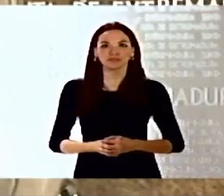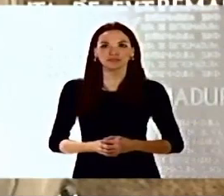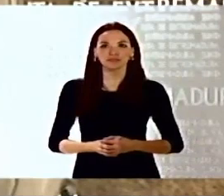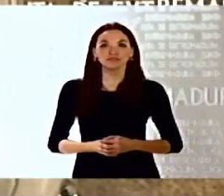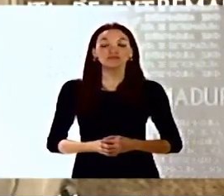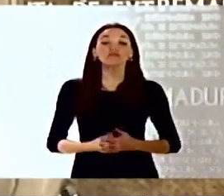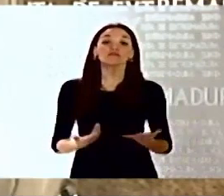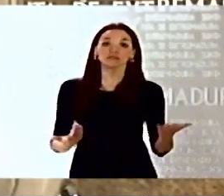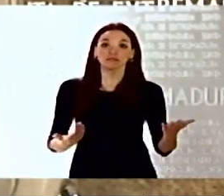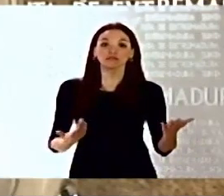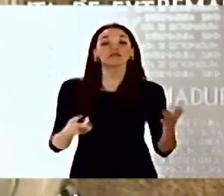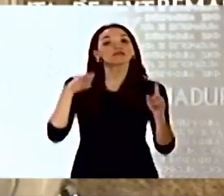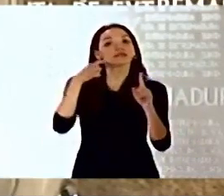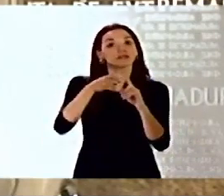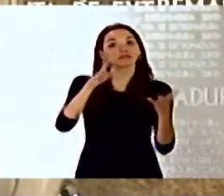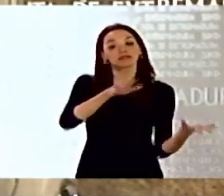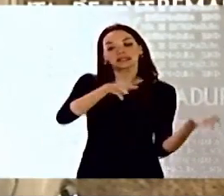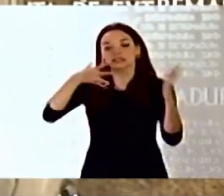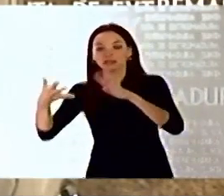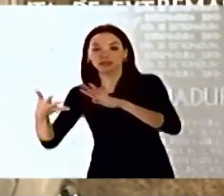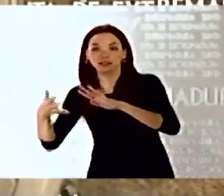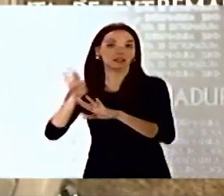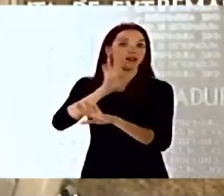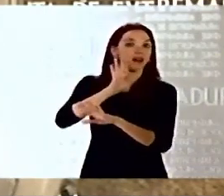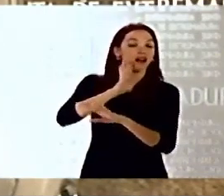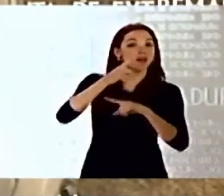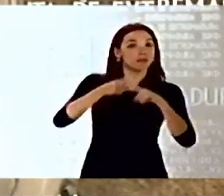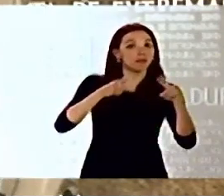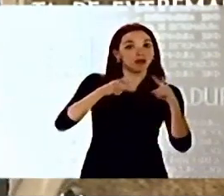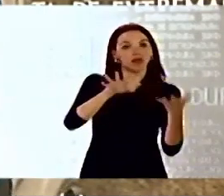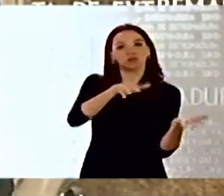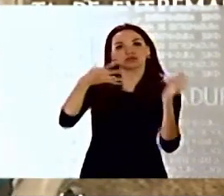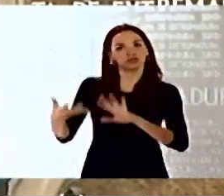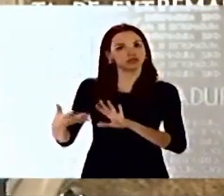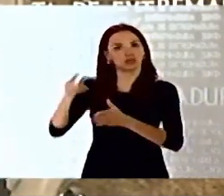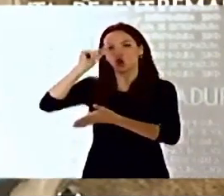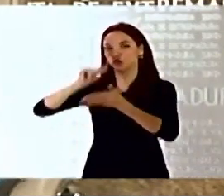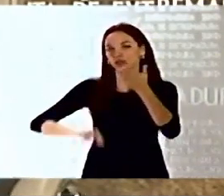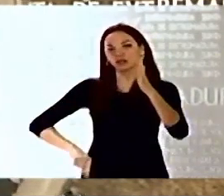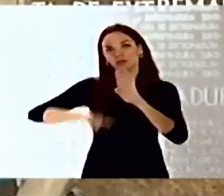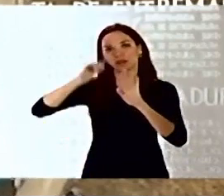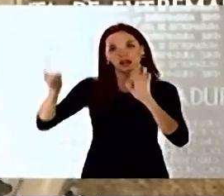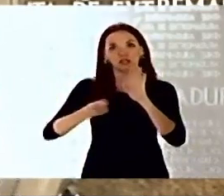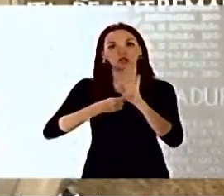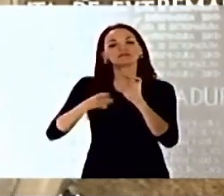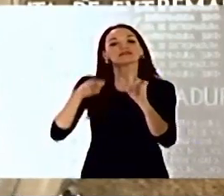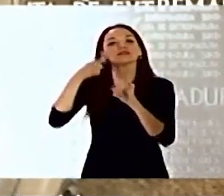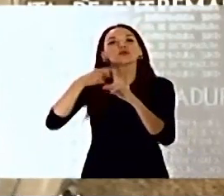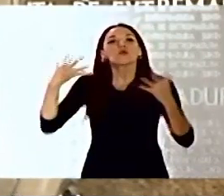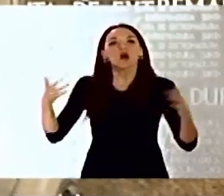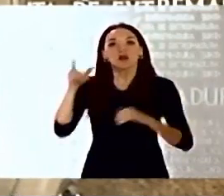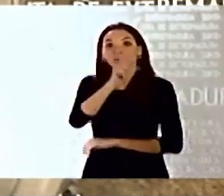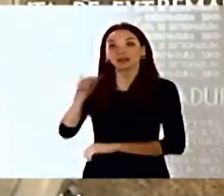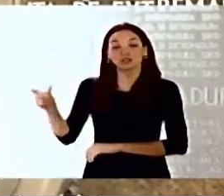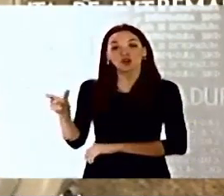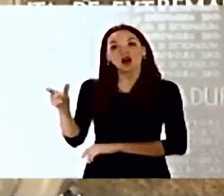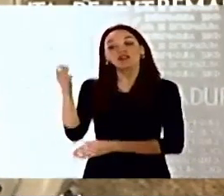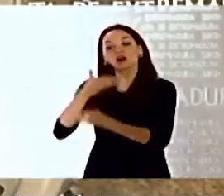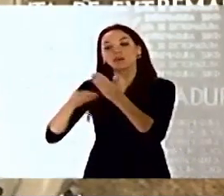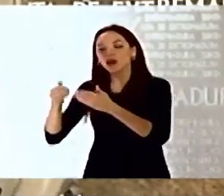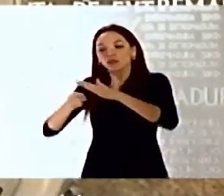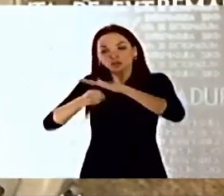transformar los empleos que son en tiempo parcial en tiempo completo. No solo estamos buscando que las personas con discapacidad entren en el mercado de